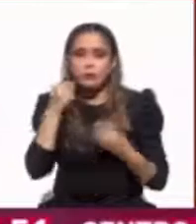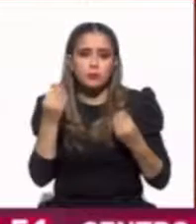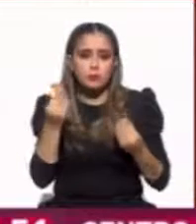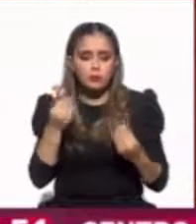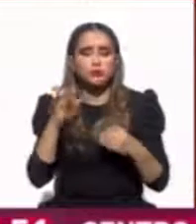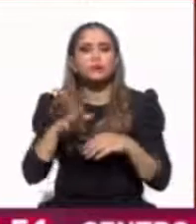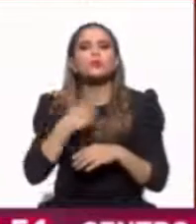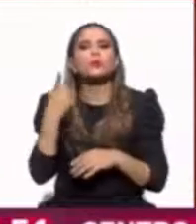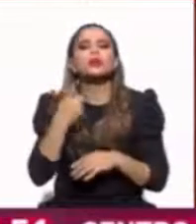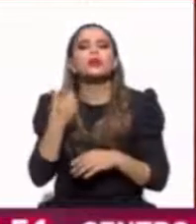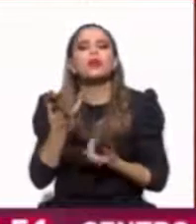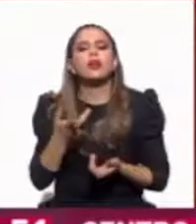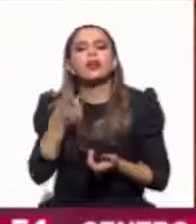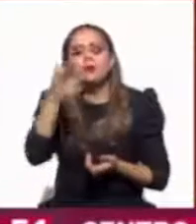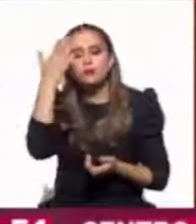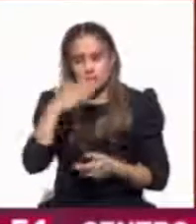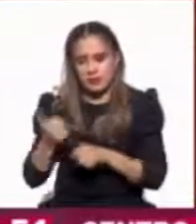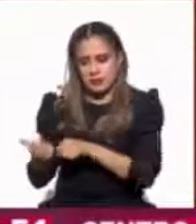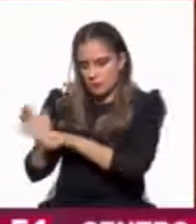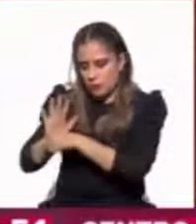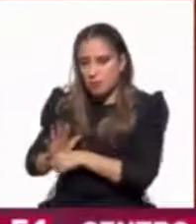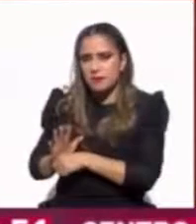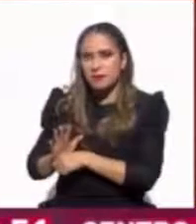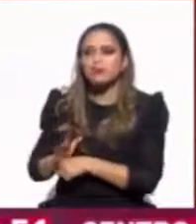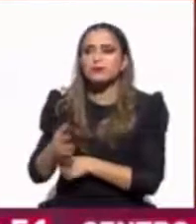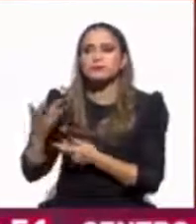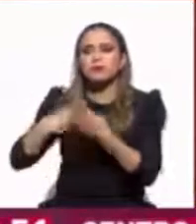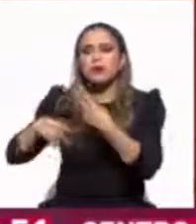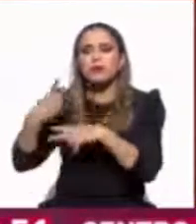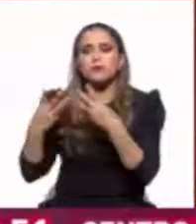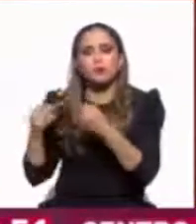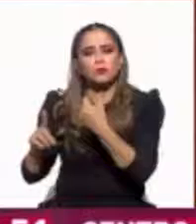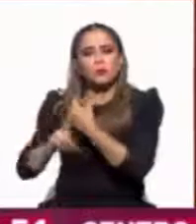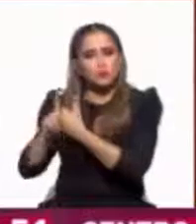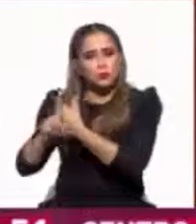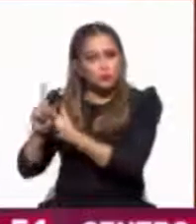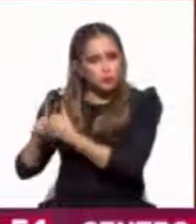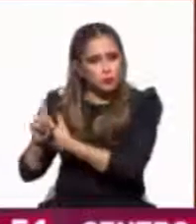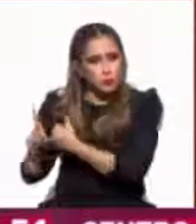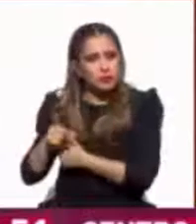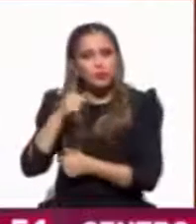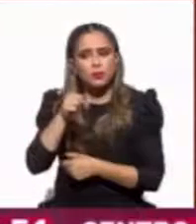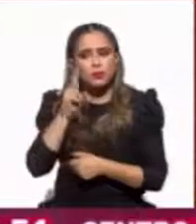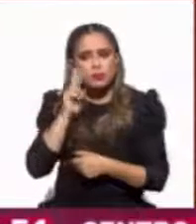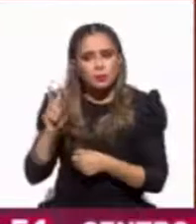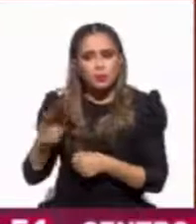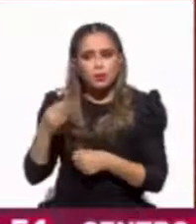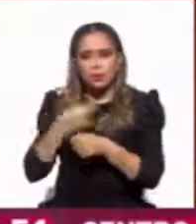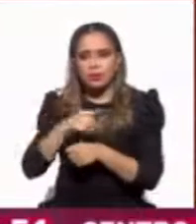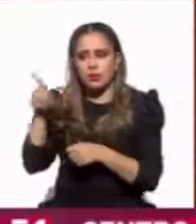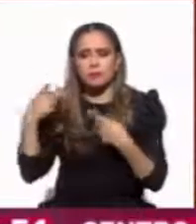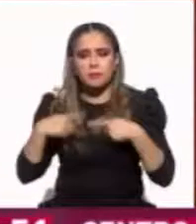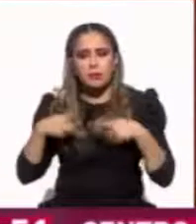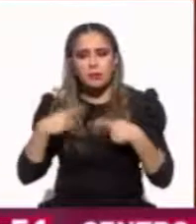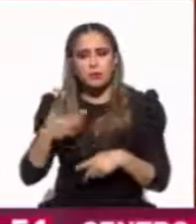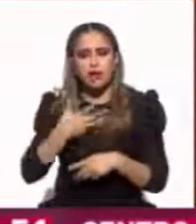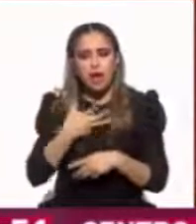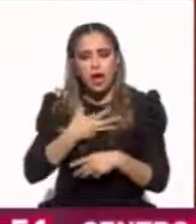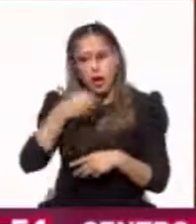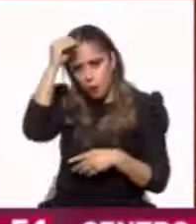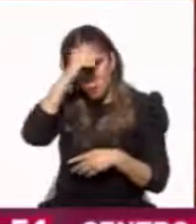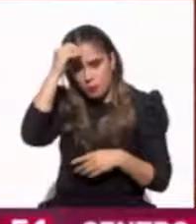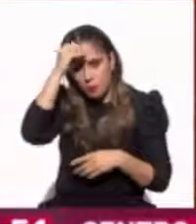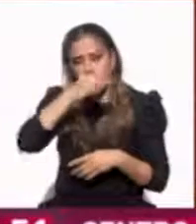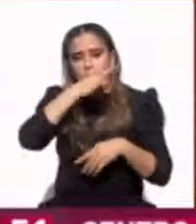sobre temas que van más allá de la pandemia. Hemos visto cómo ha evolucionado la opinión pública de una